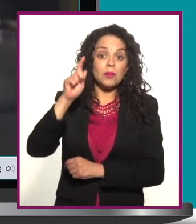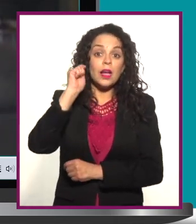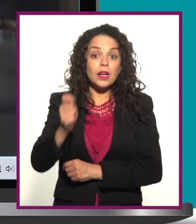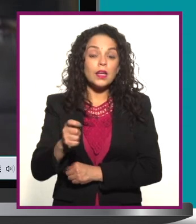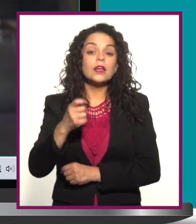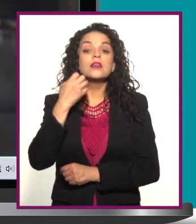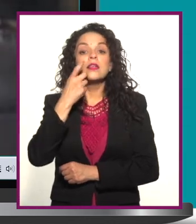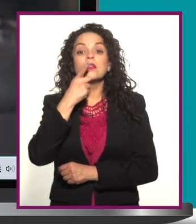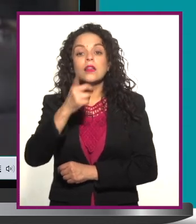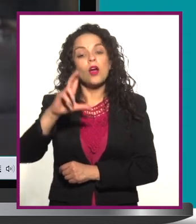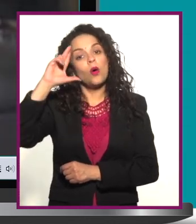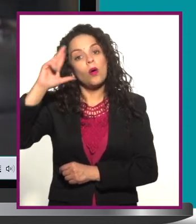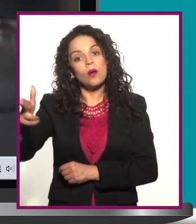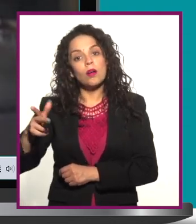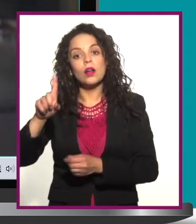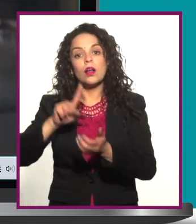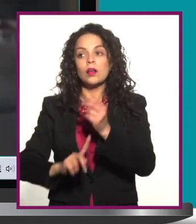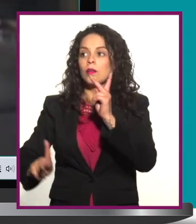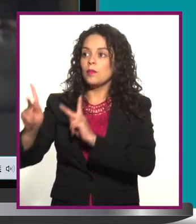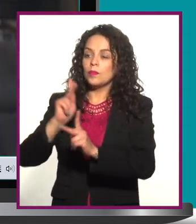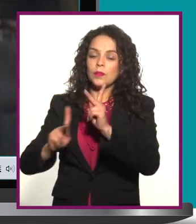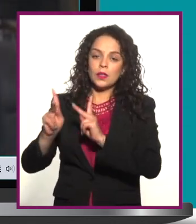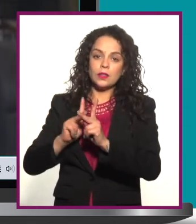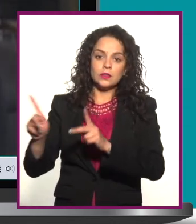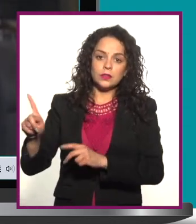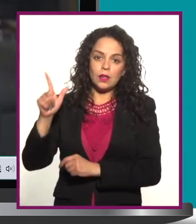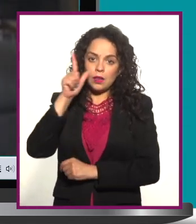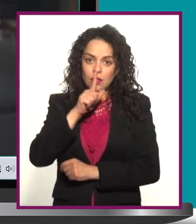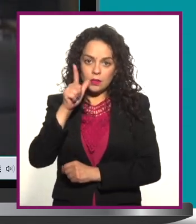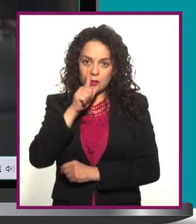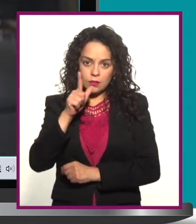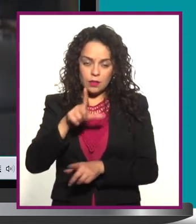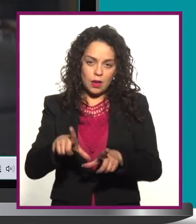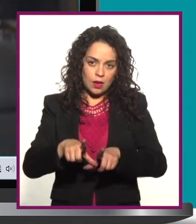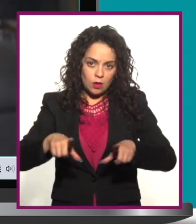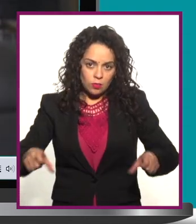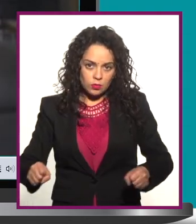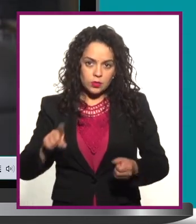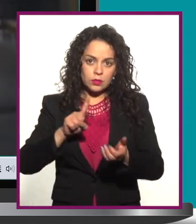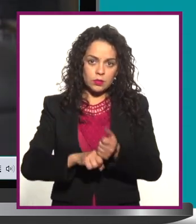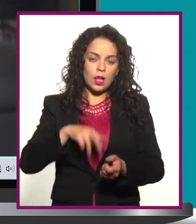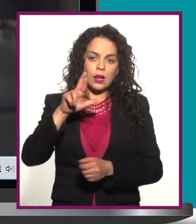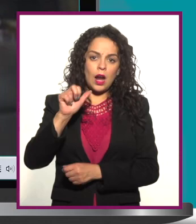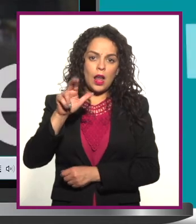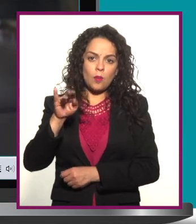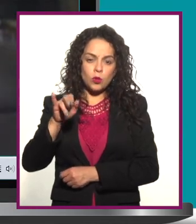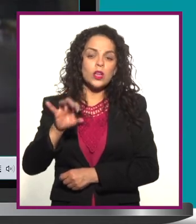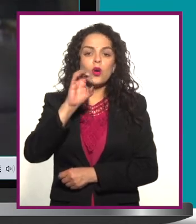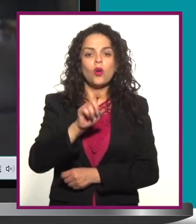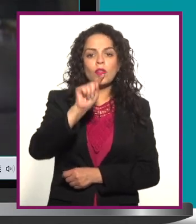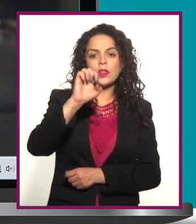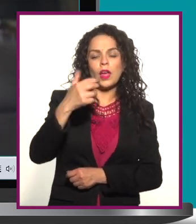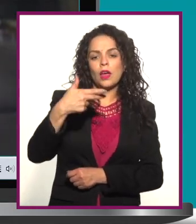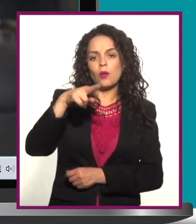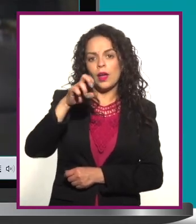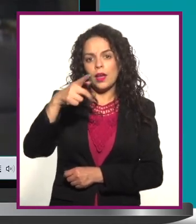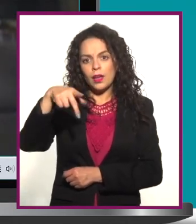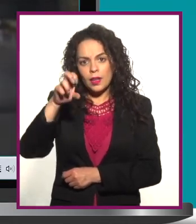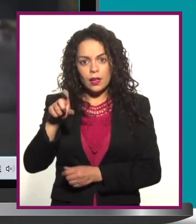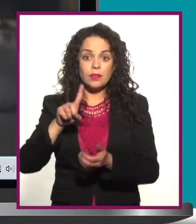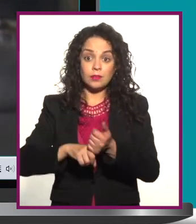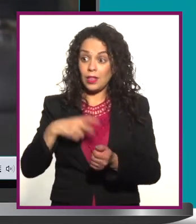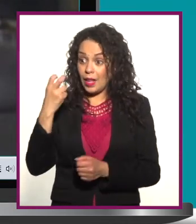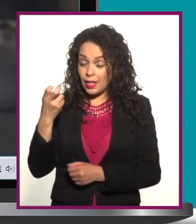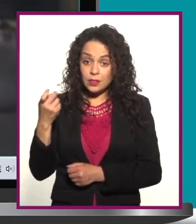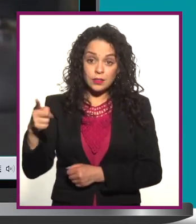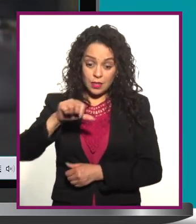diciendo, pero cuira significa hola, que es también un préstamo prestado del rarámuri que se utiliza en el español. O tehueques, por ejemplo, ¿no? Para hablar